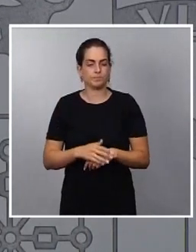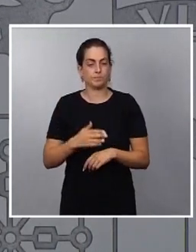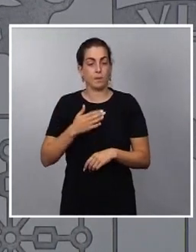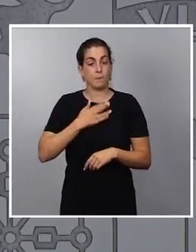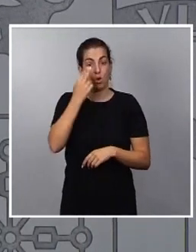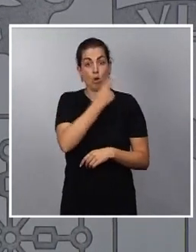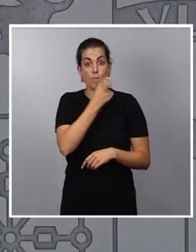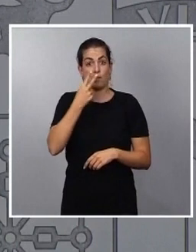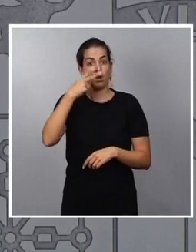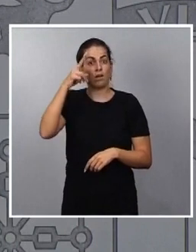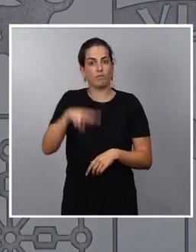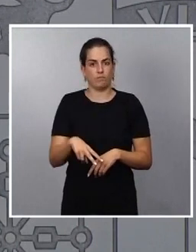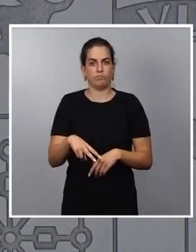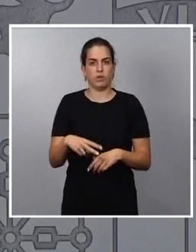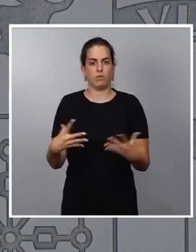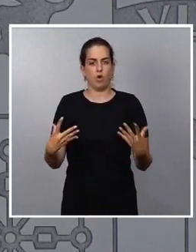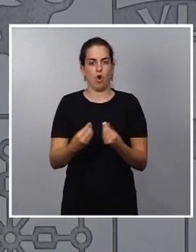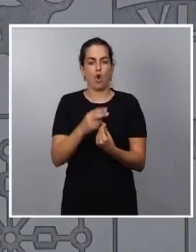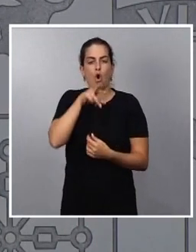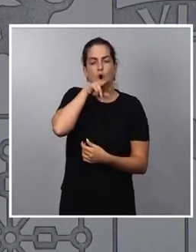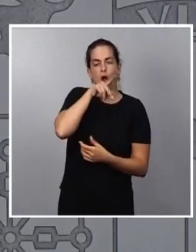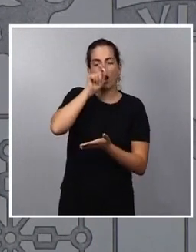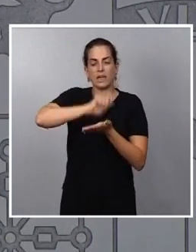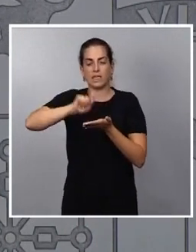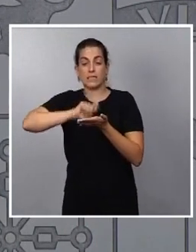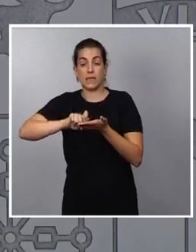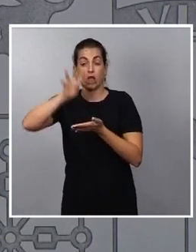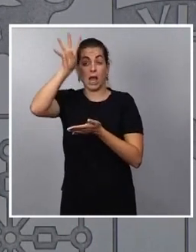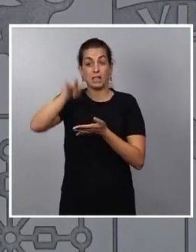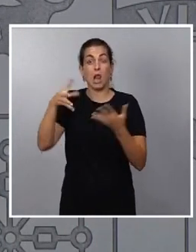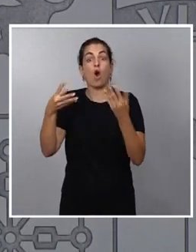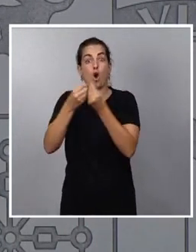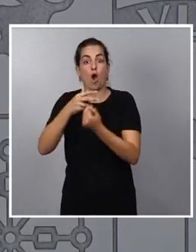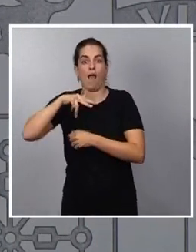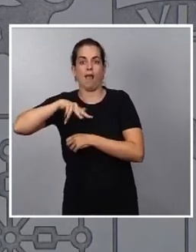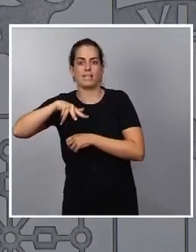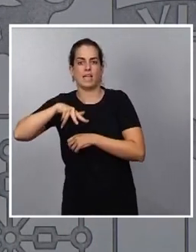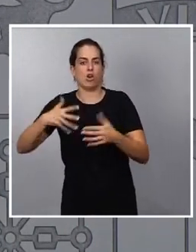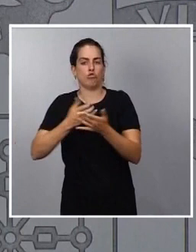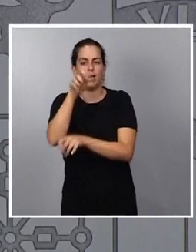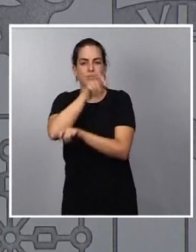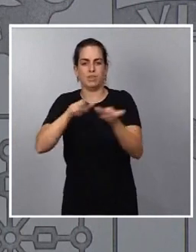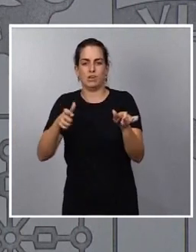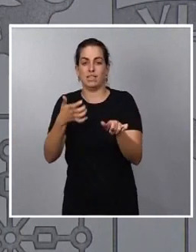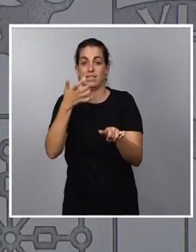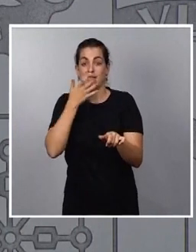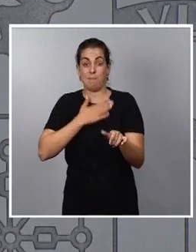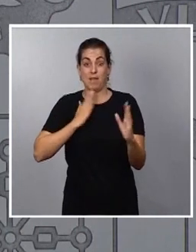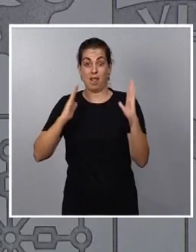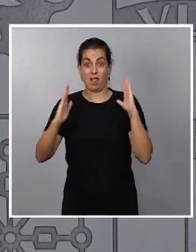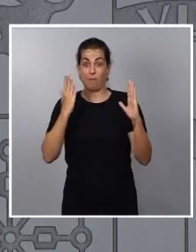el pleno dominio oral y escrito del catalán y del castellano de todos los estudiantes que terminen su etapa escolar en